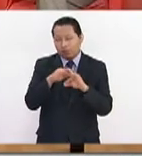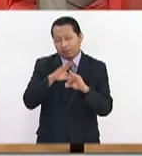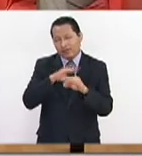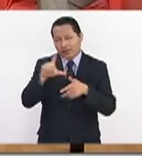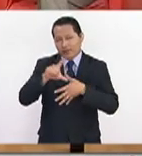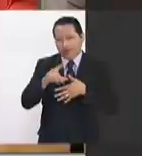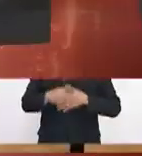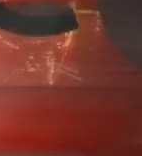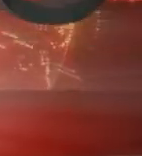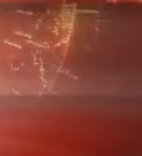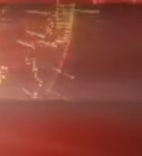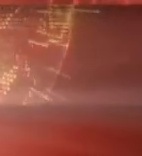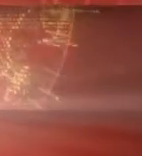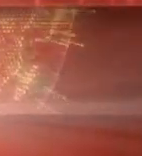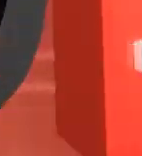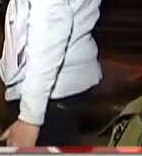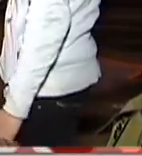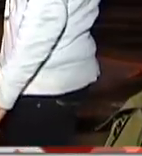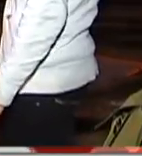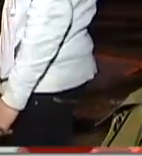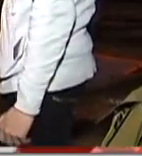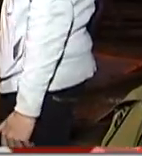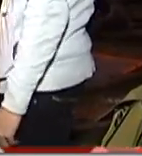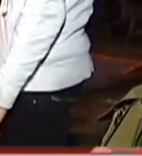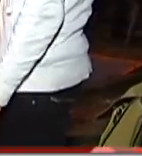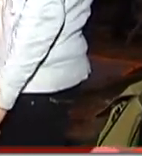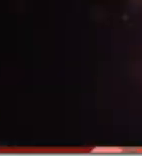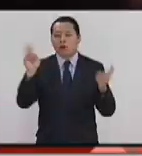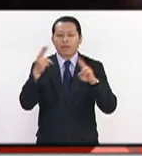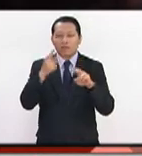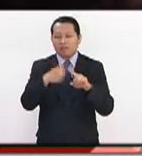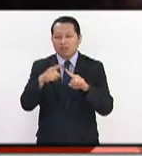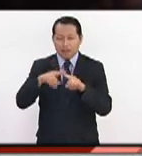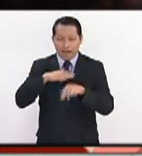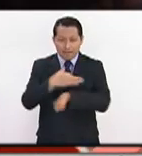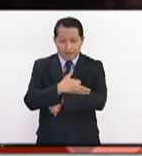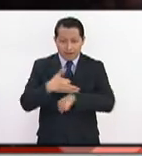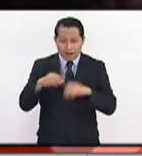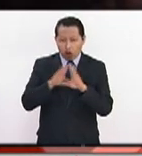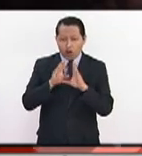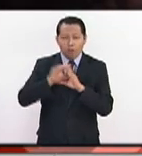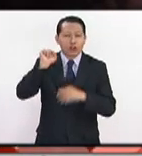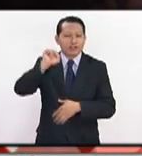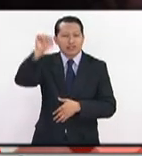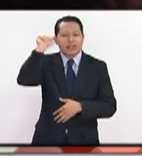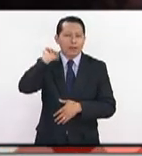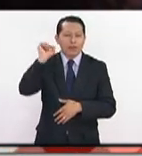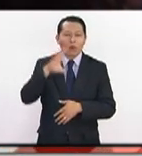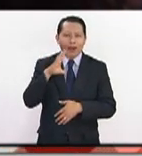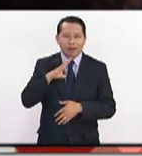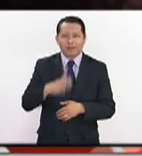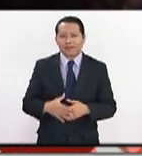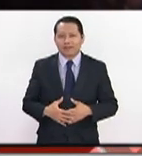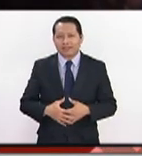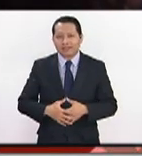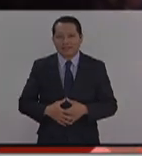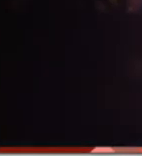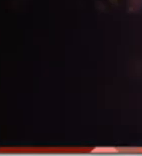Latinoamérica. El universo nunca estuvo tan cerca de las familias como el pasado sábado.